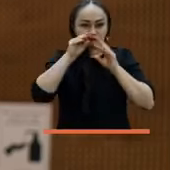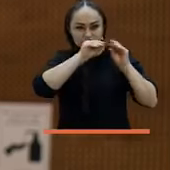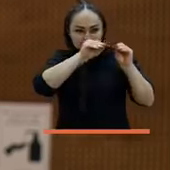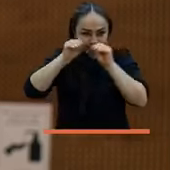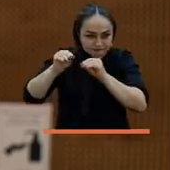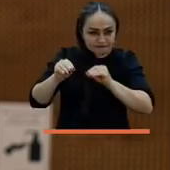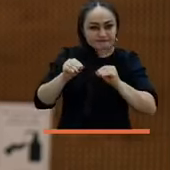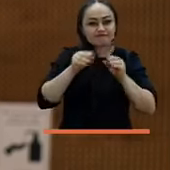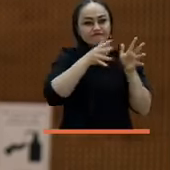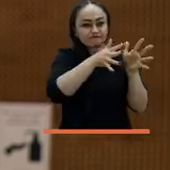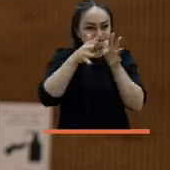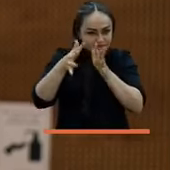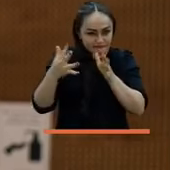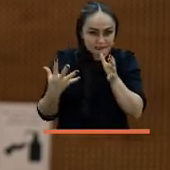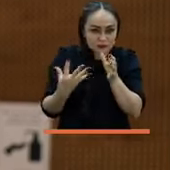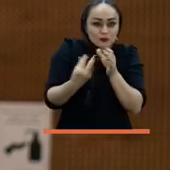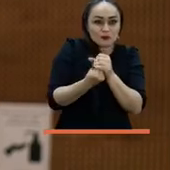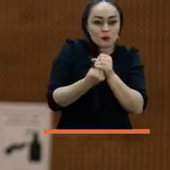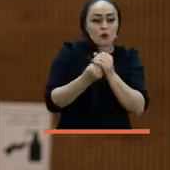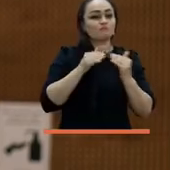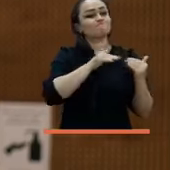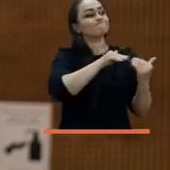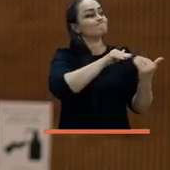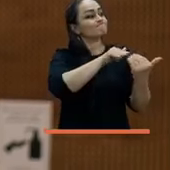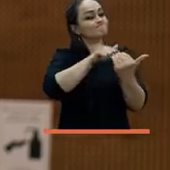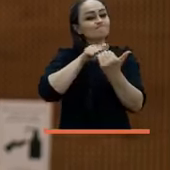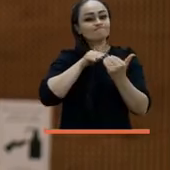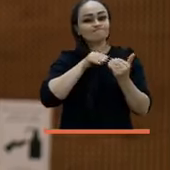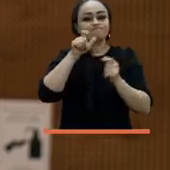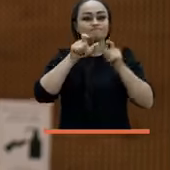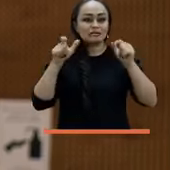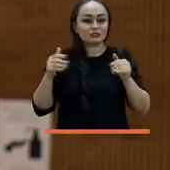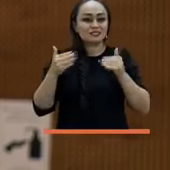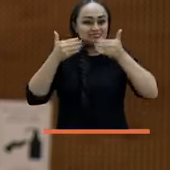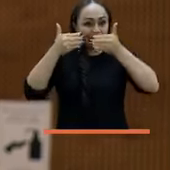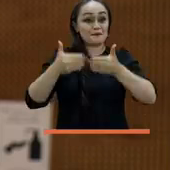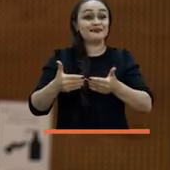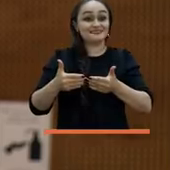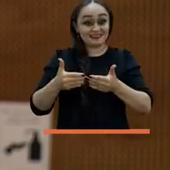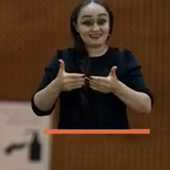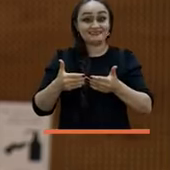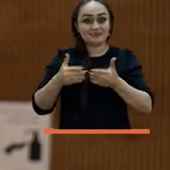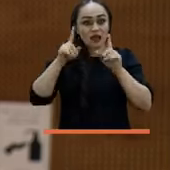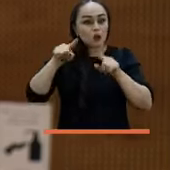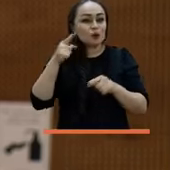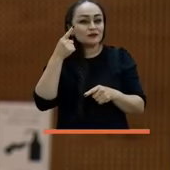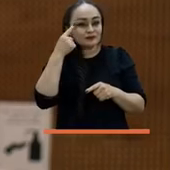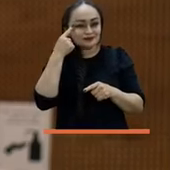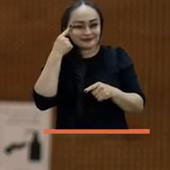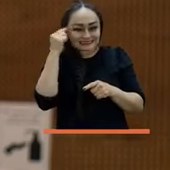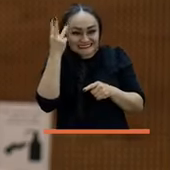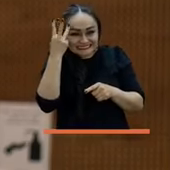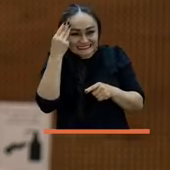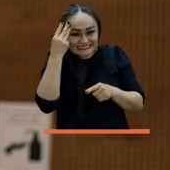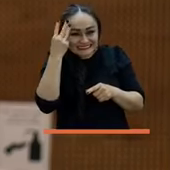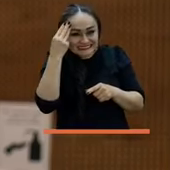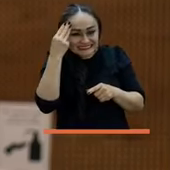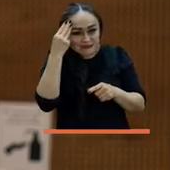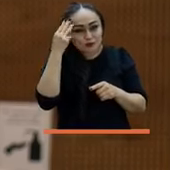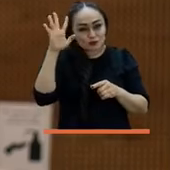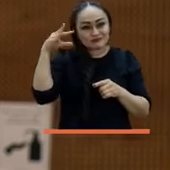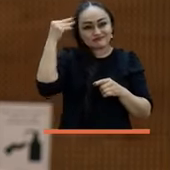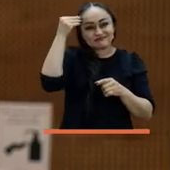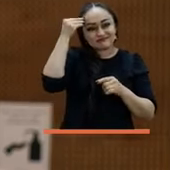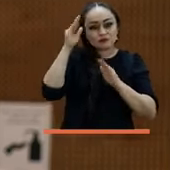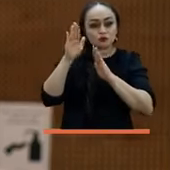inclusión laboral en igualdad de condiciones para personas con discapacidad y síndrome de dawn no solo con el